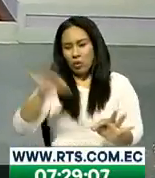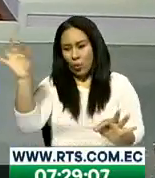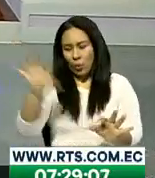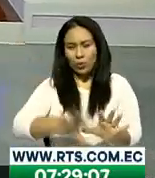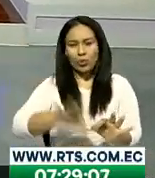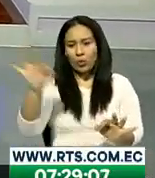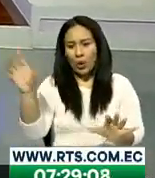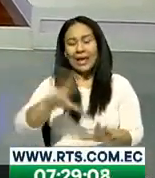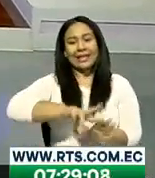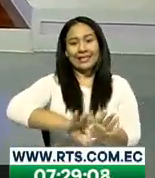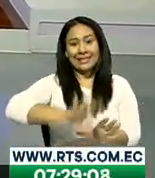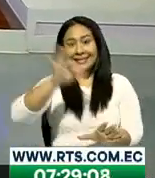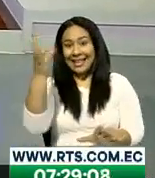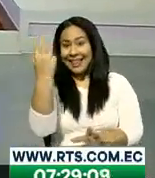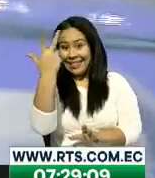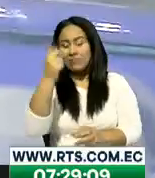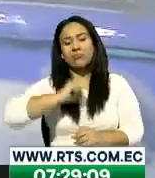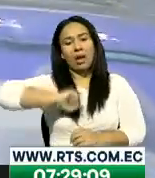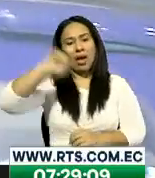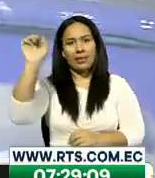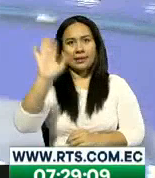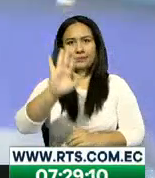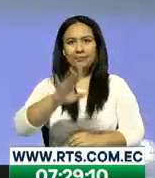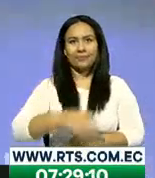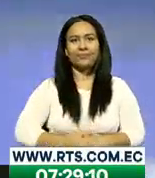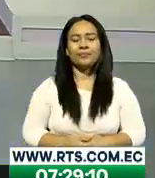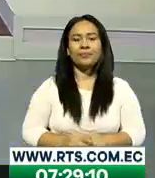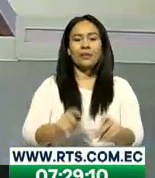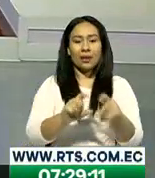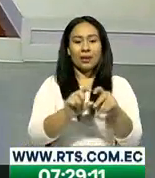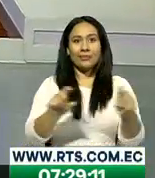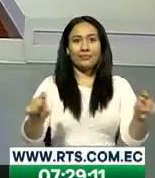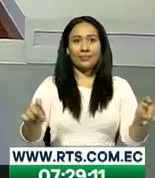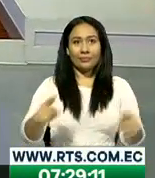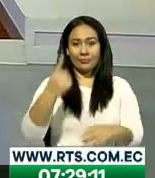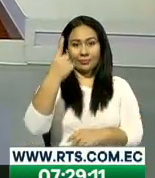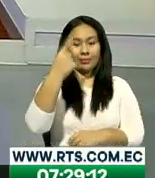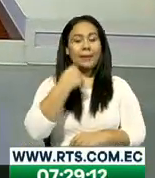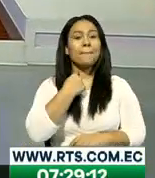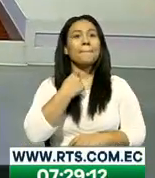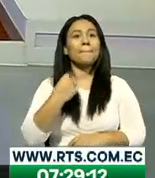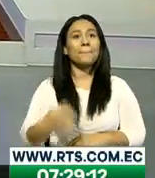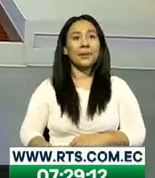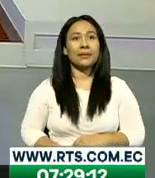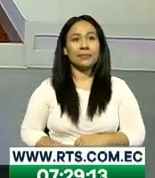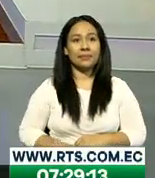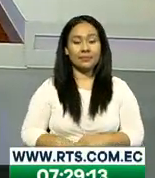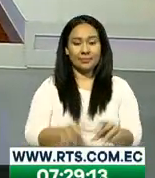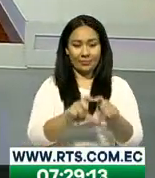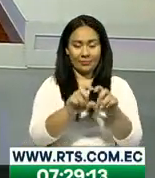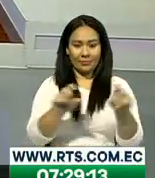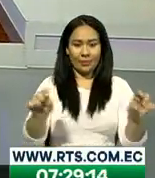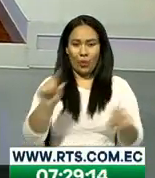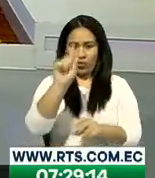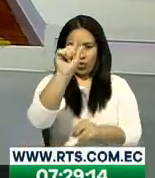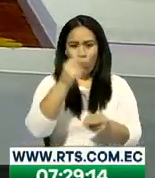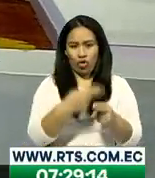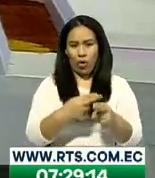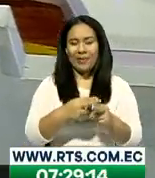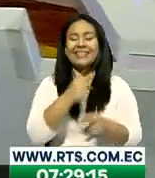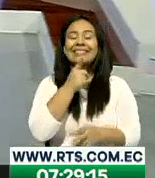ver, aquí está. Este queda eliminado, porque el tercero es el que se va. Permítanme primero